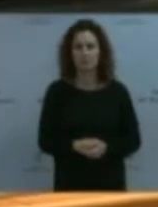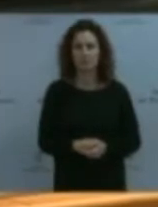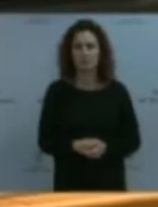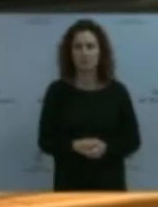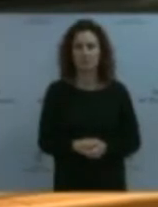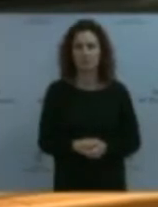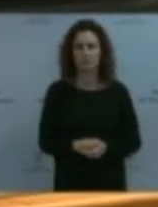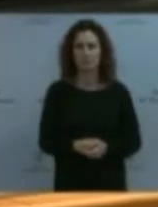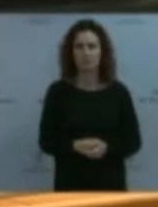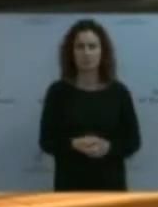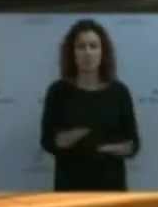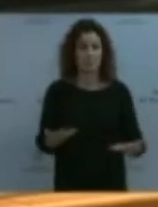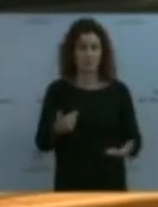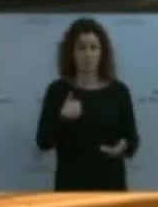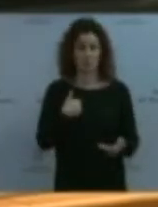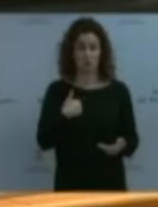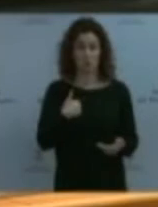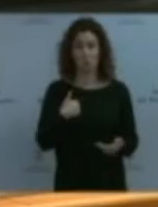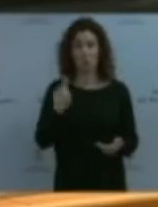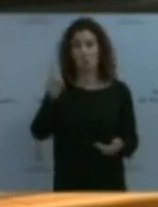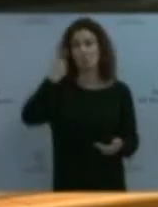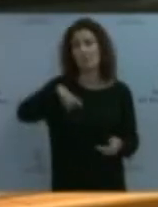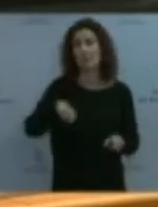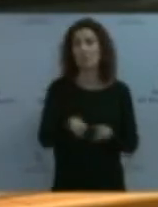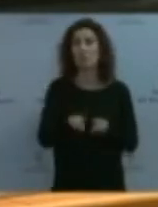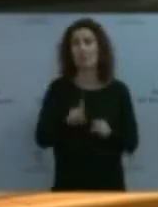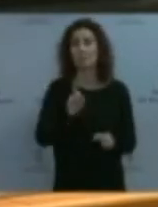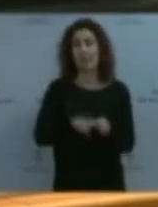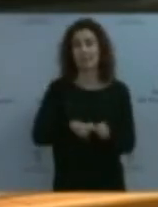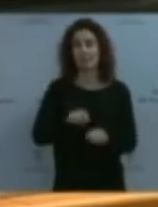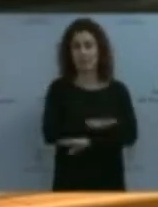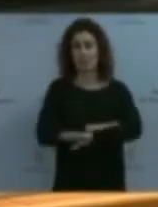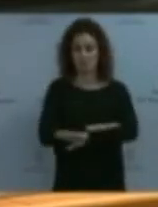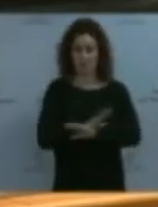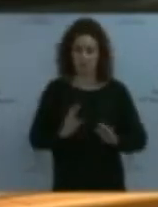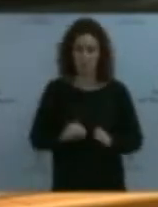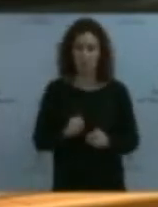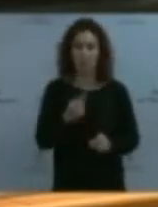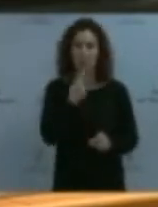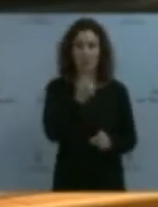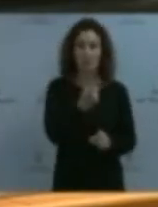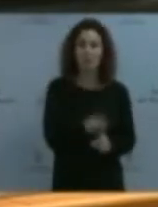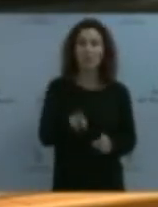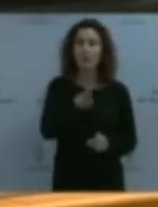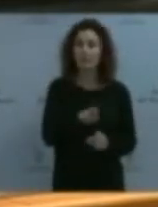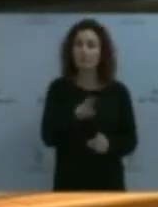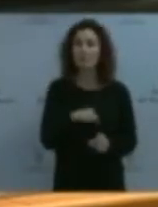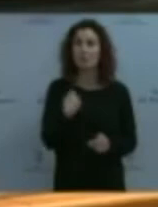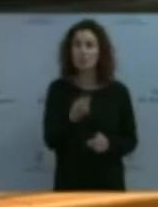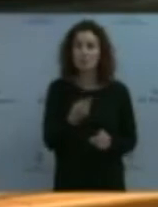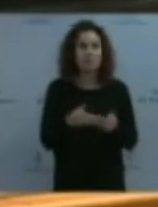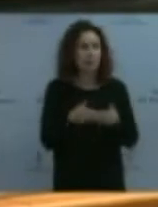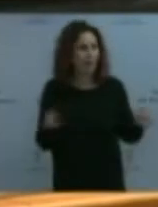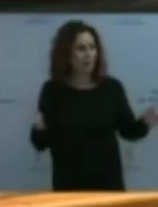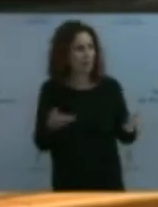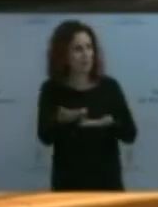obviamente puede ser, parte del Gobierno. Pero yo le digo y le reitero que estamos abiertos, como no podía ser de otra manera, a recibir las